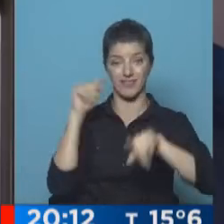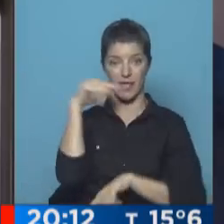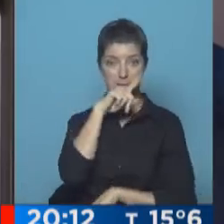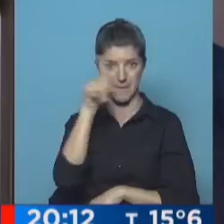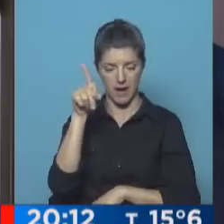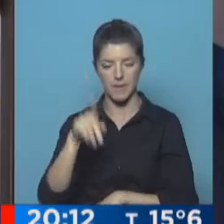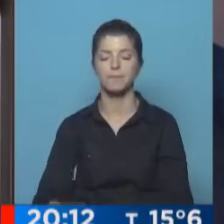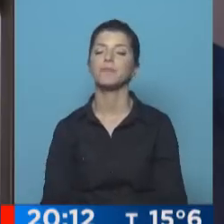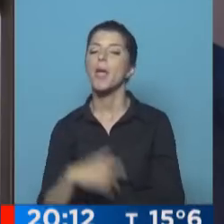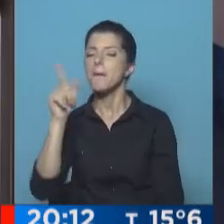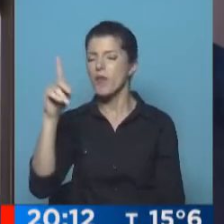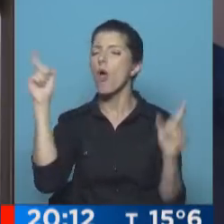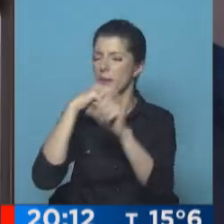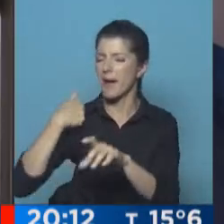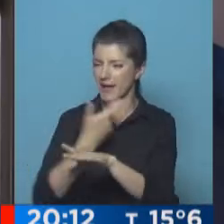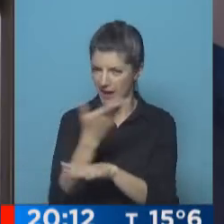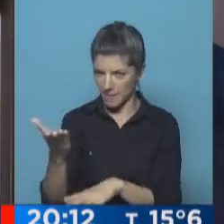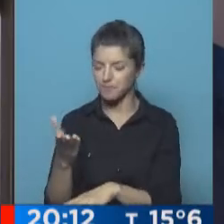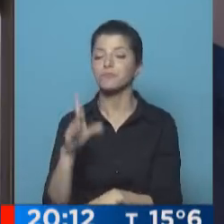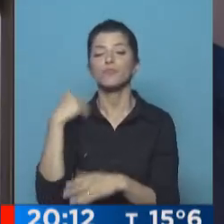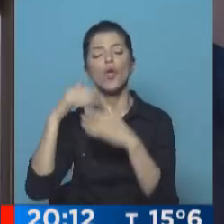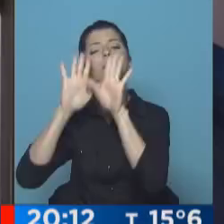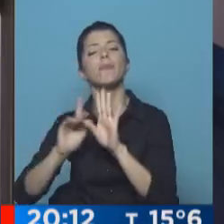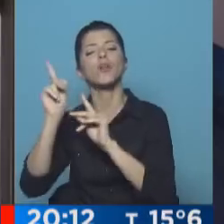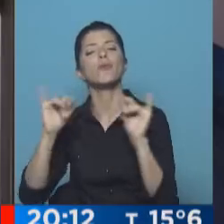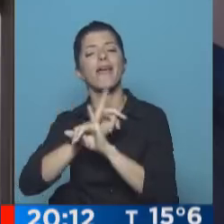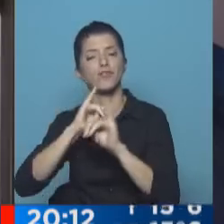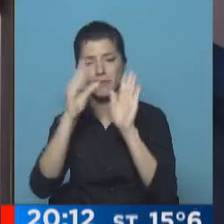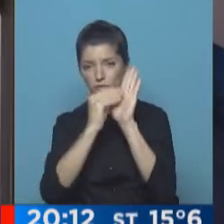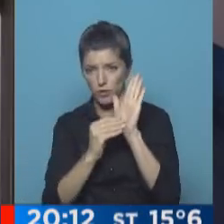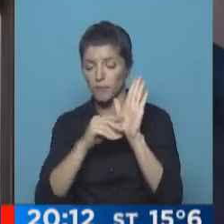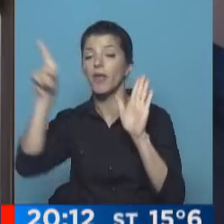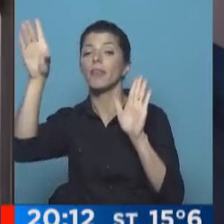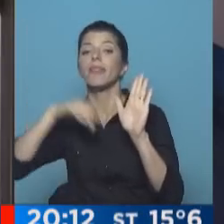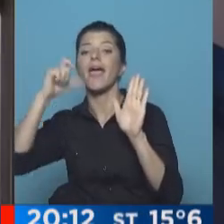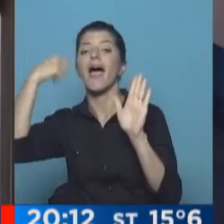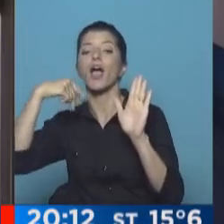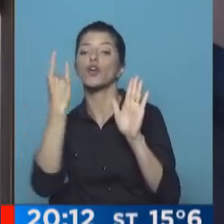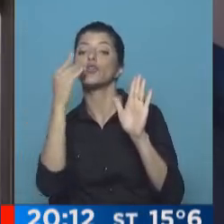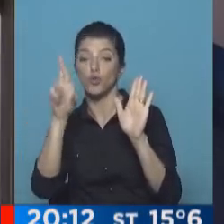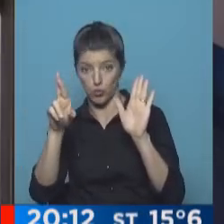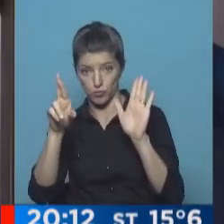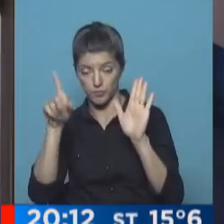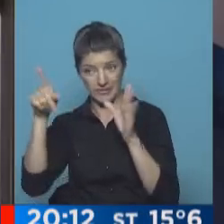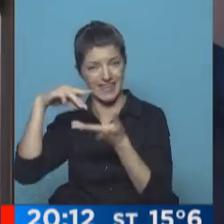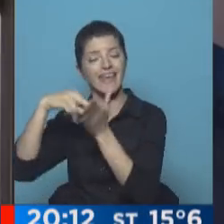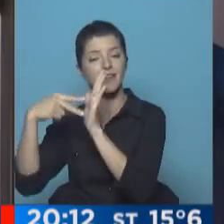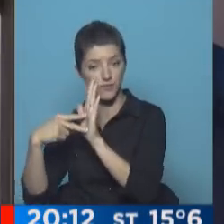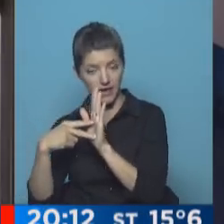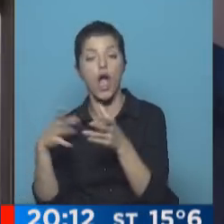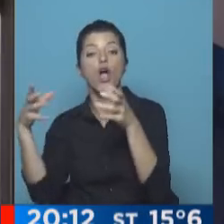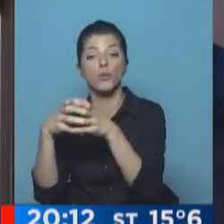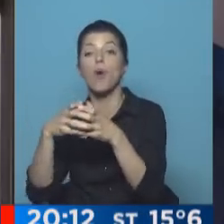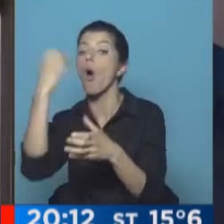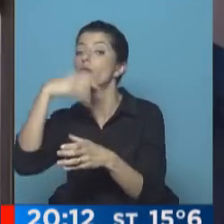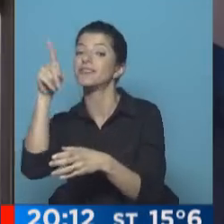el problema es más general miren le preparamos algunos datos tomados de acnur acnur es el organismo oficial de Naciones